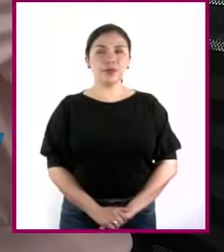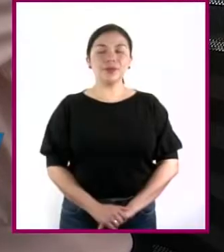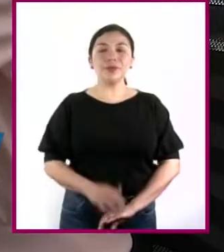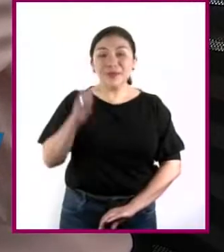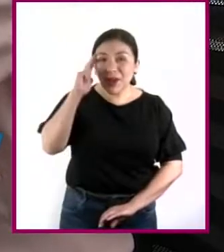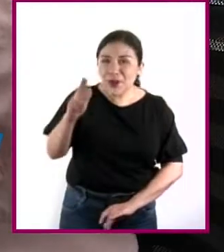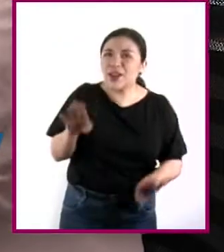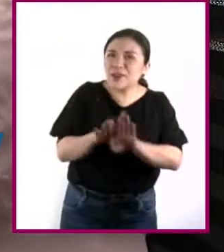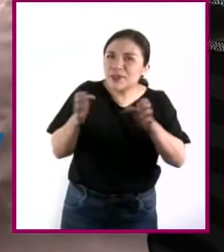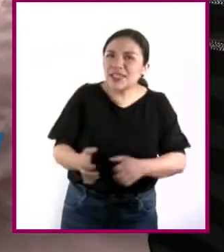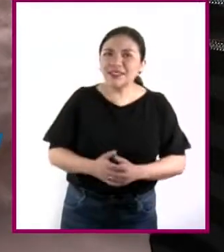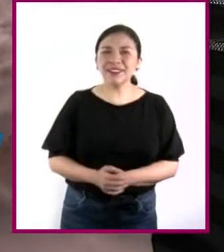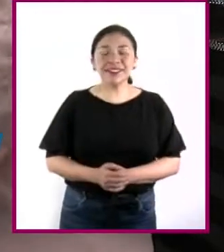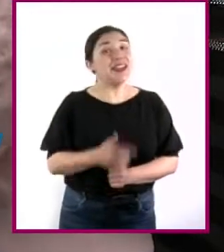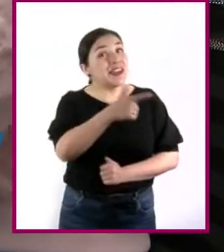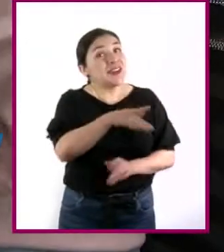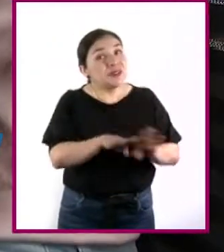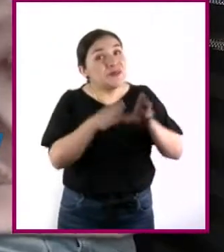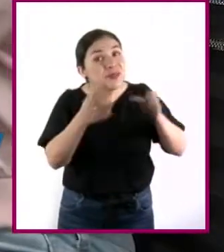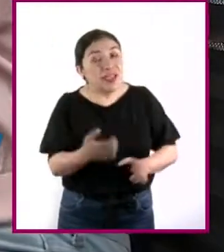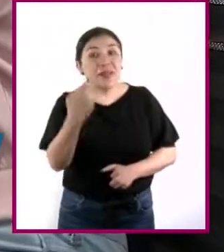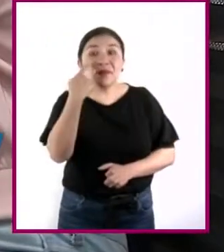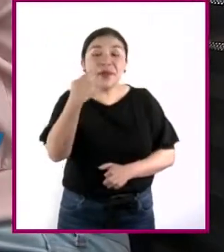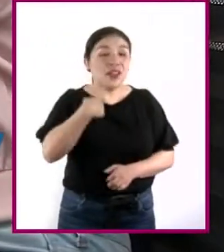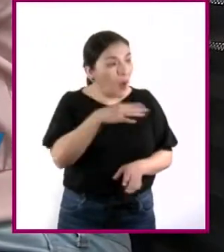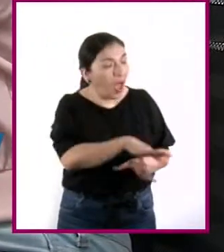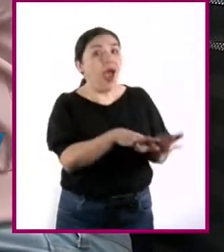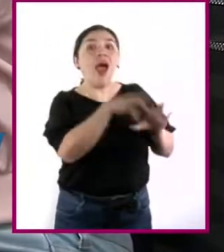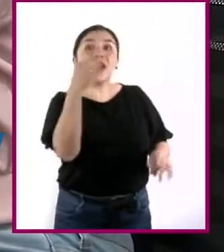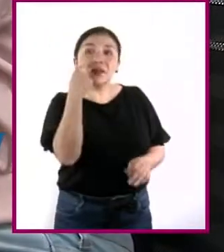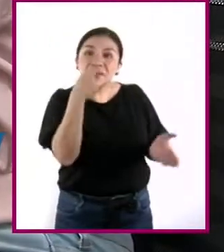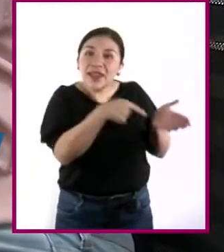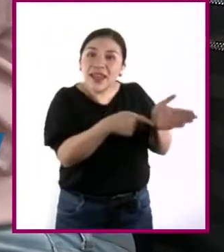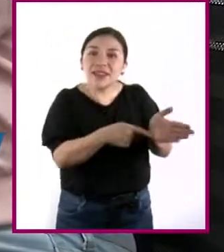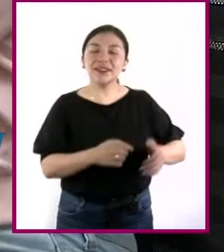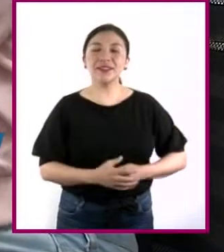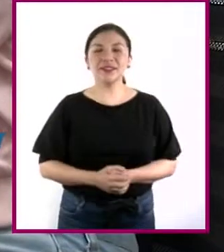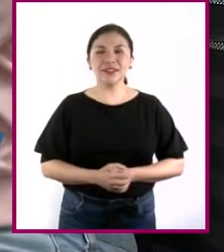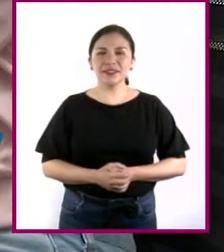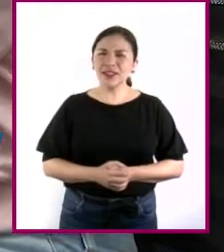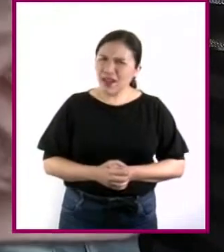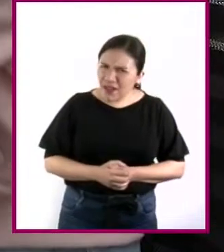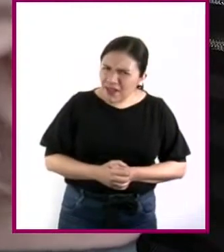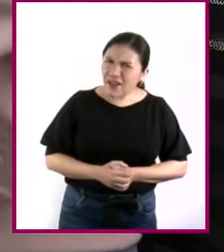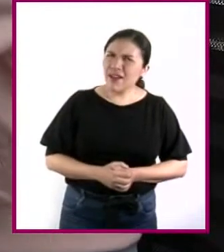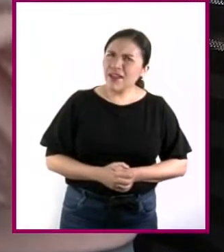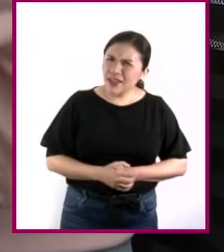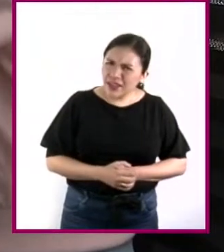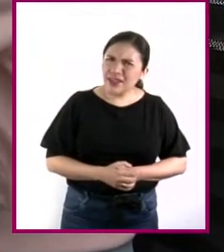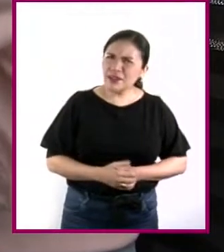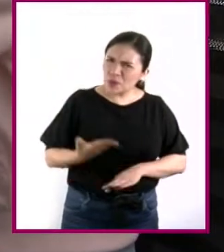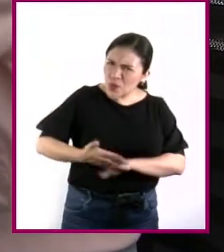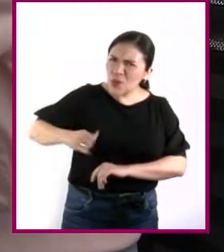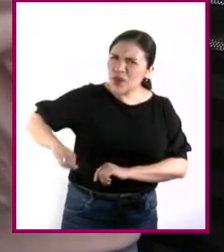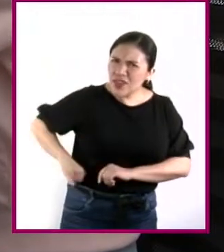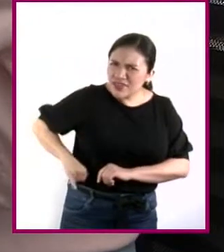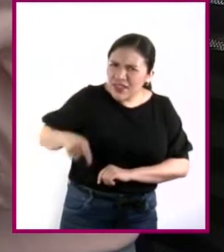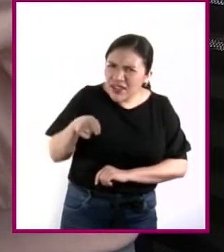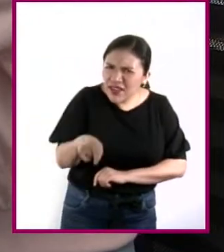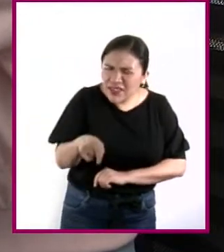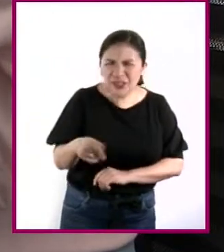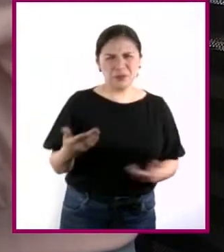Hola Frida, ¿cómo te va? ¿Qué tal? Mira lo que acabo de encontrar. Ah, qué interesante.